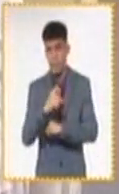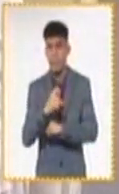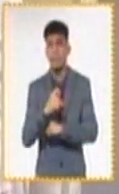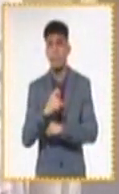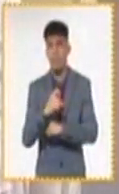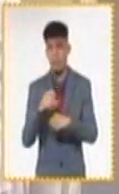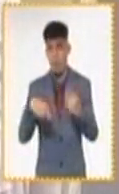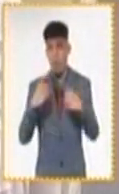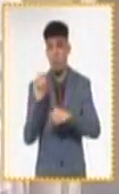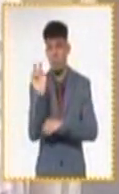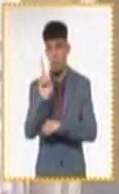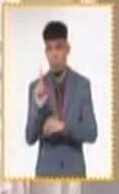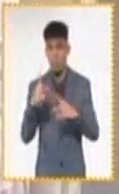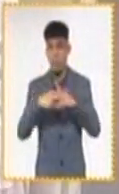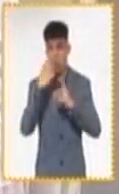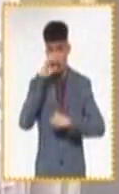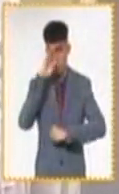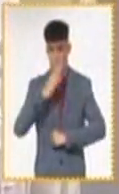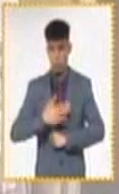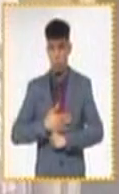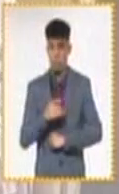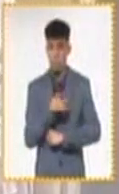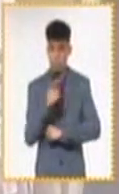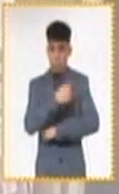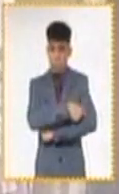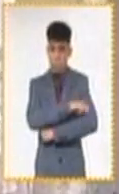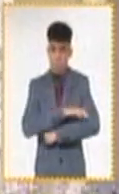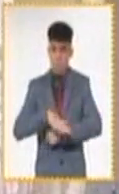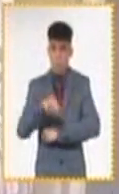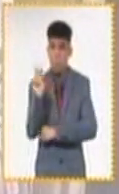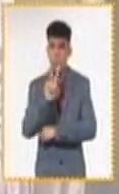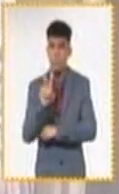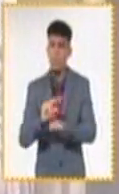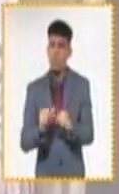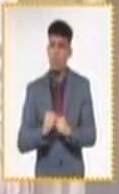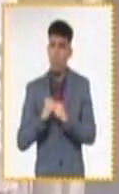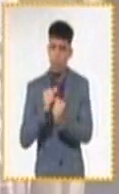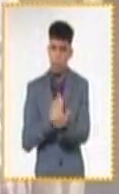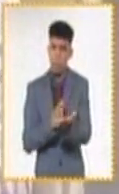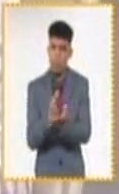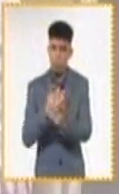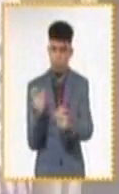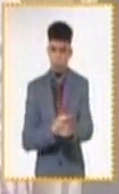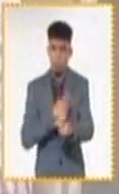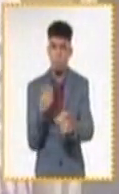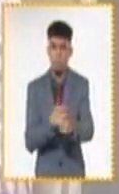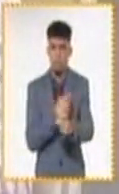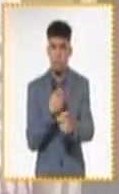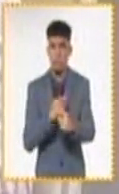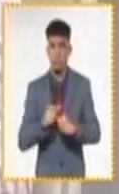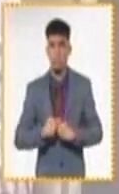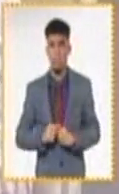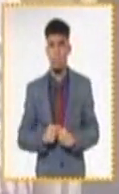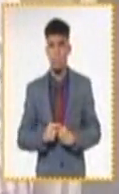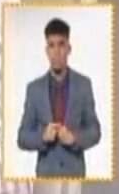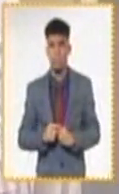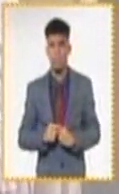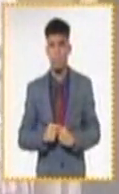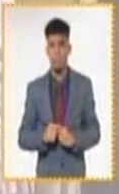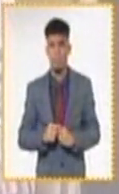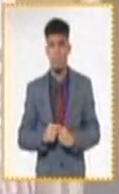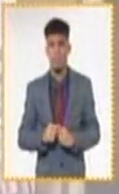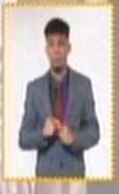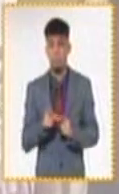y al cual han debido aprender a sobreponerse exitosamente creo yo, han